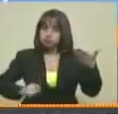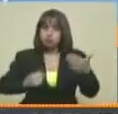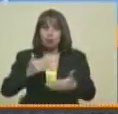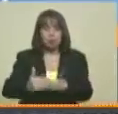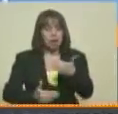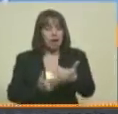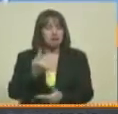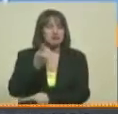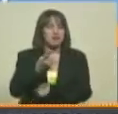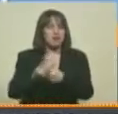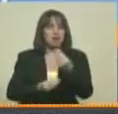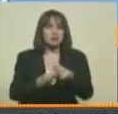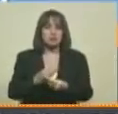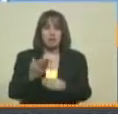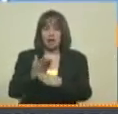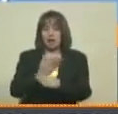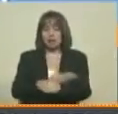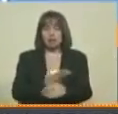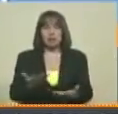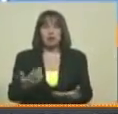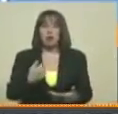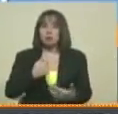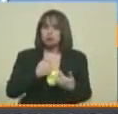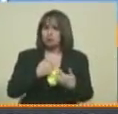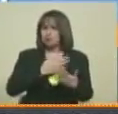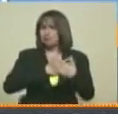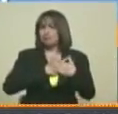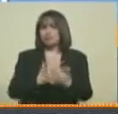dar. Y yo soy capaz de entregarle